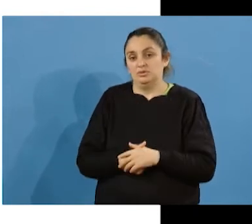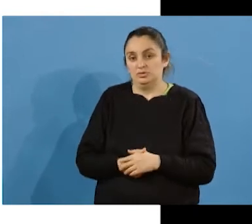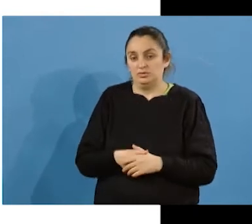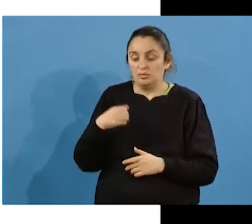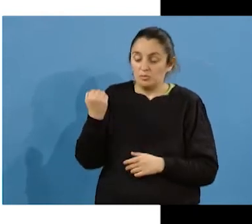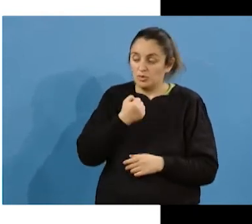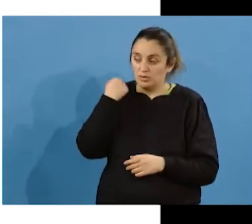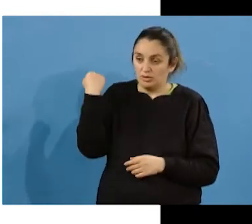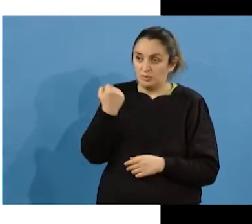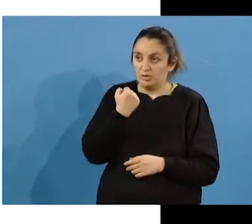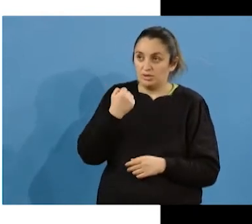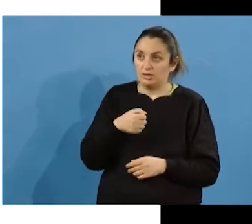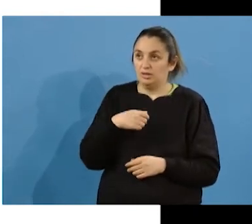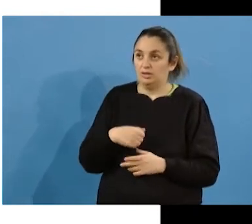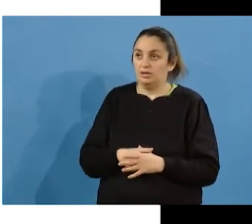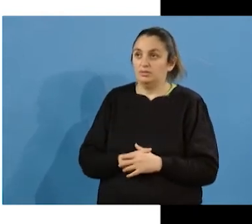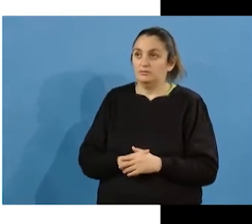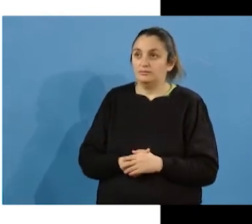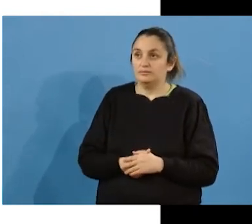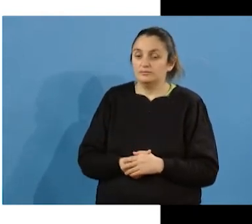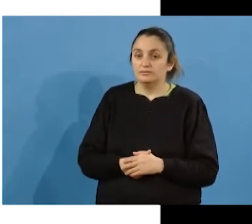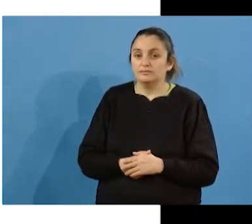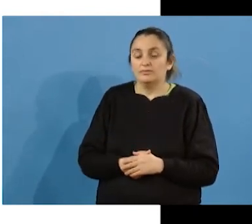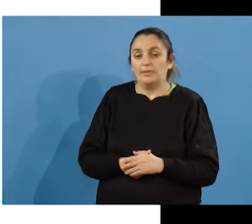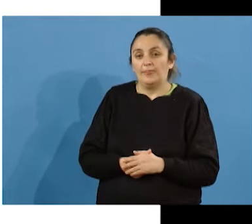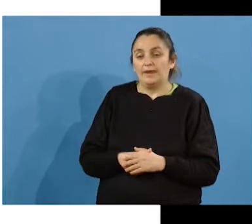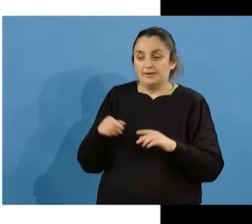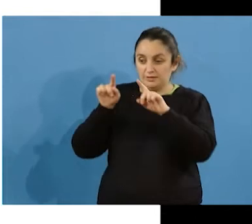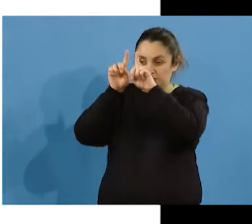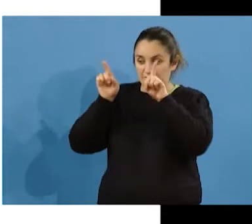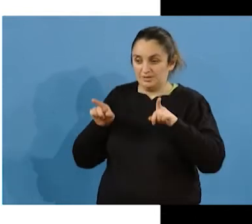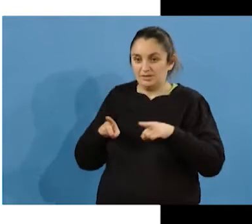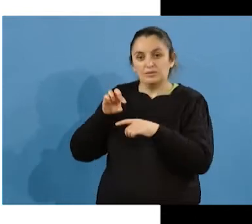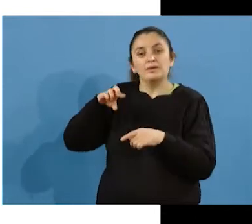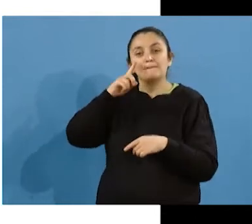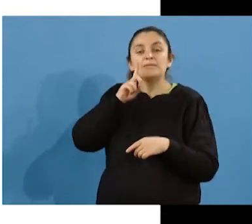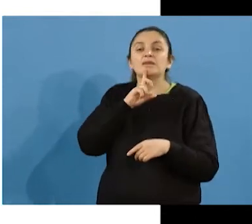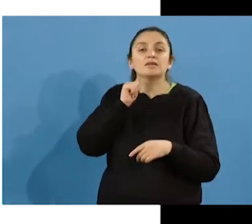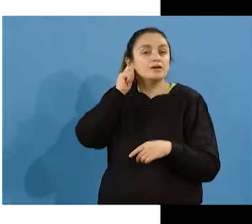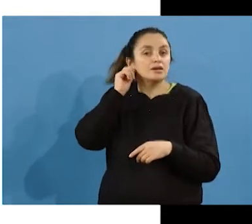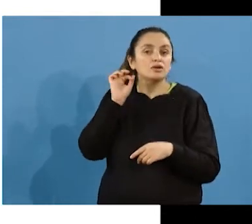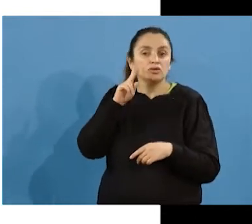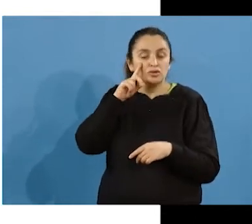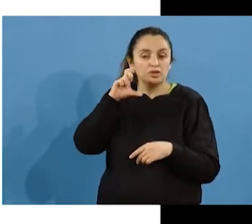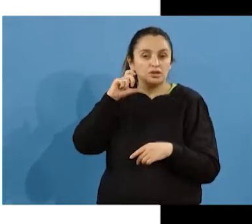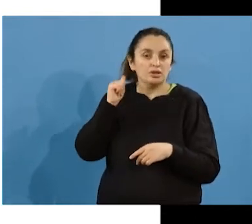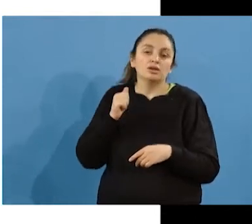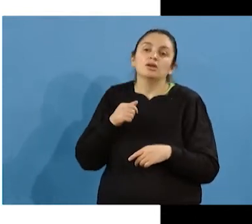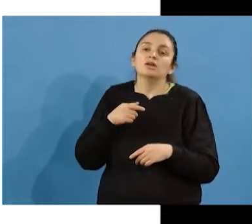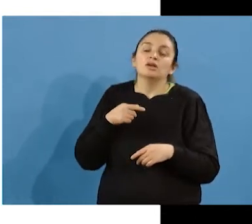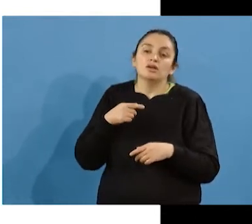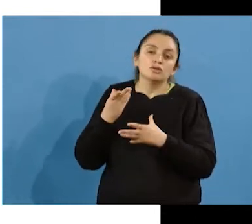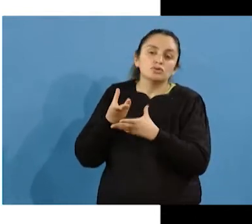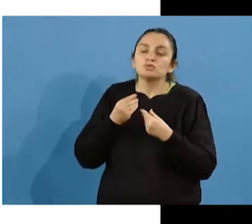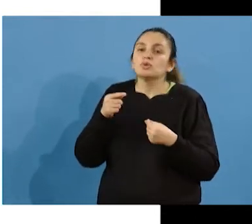interesante que un recurso tan rico como es la tabla pitagórica nos sirva para otros para otros